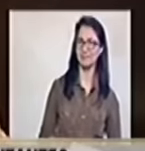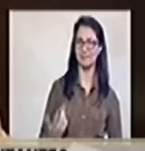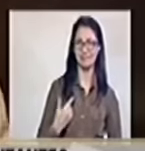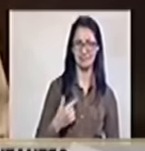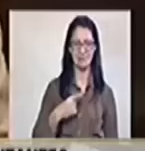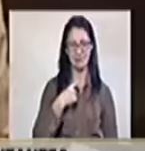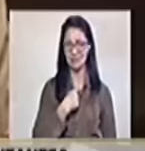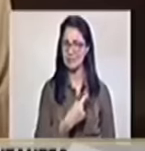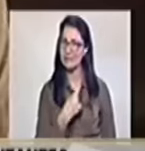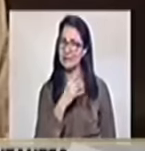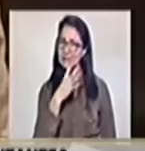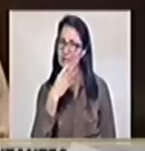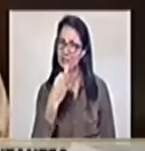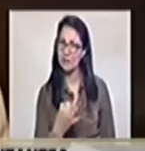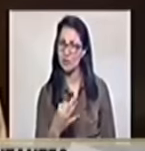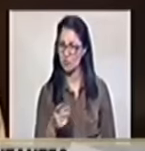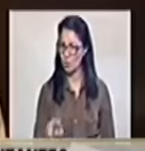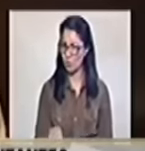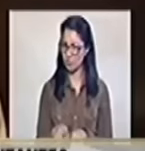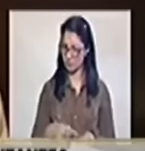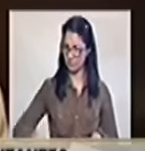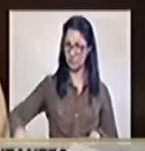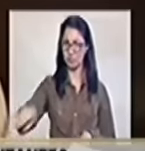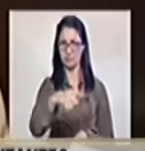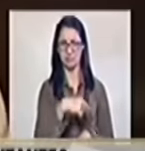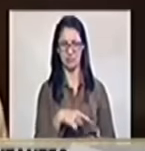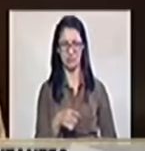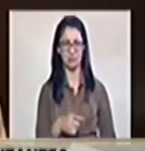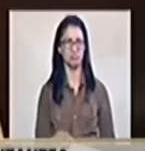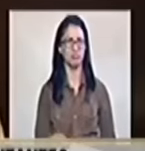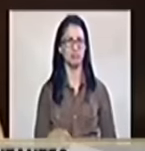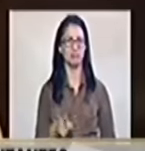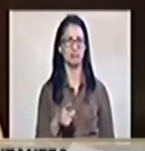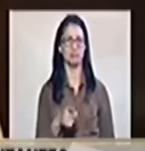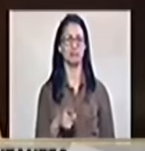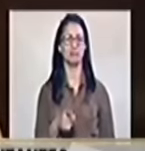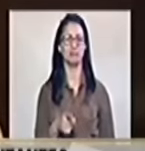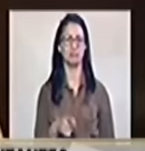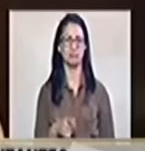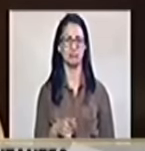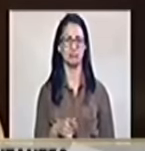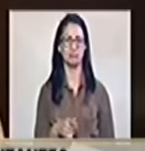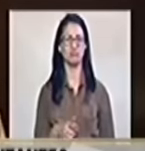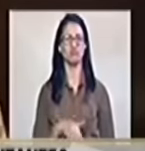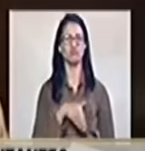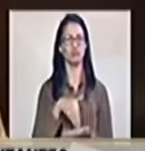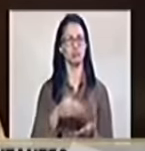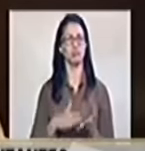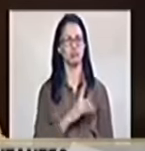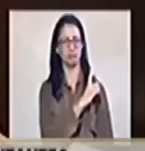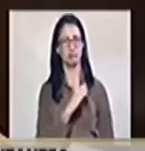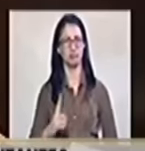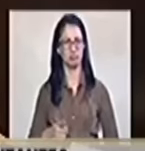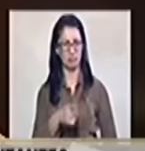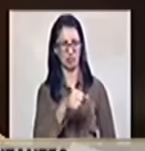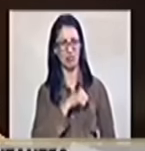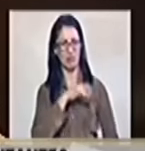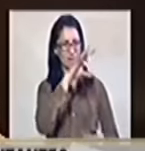señores parlamentarios, que cualquiera de ustedes tiene más legitimidad para estar aquí que él. Ustedes tienen